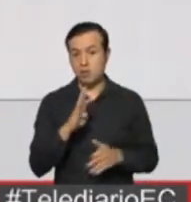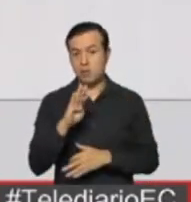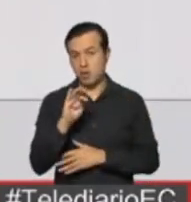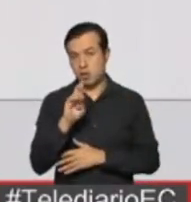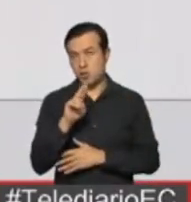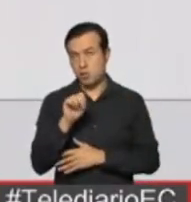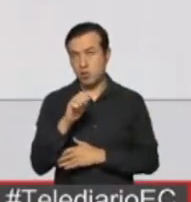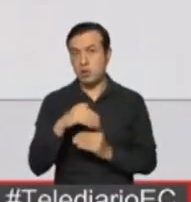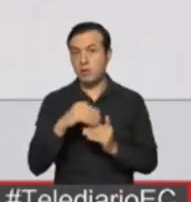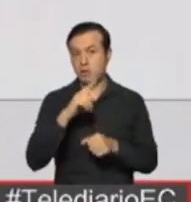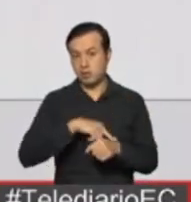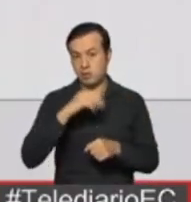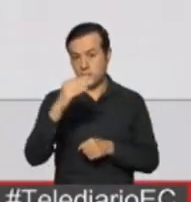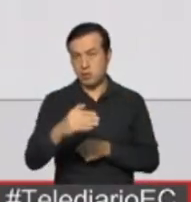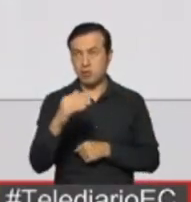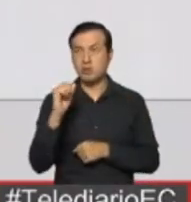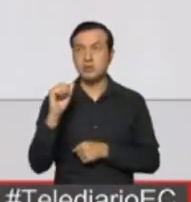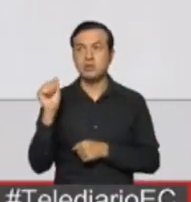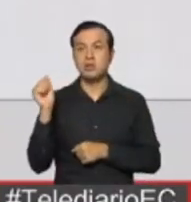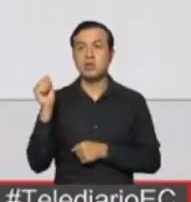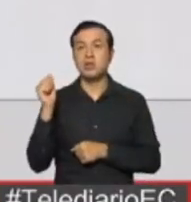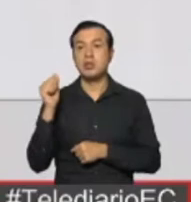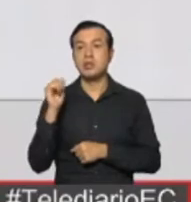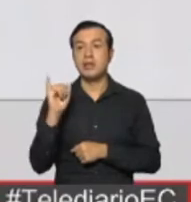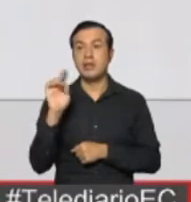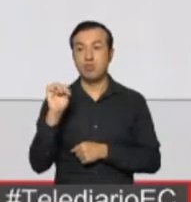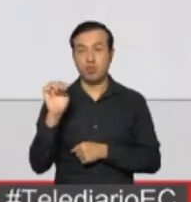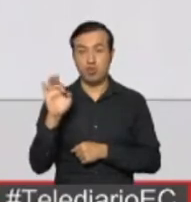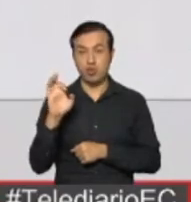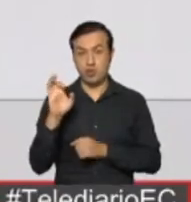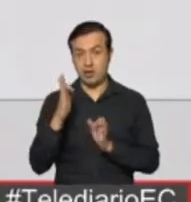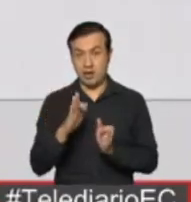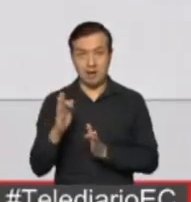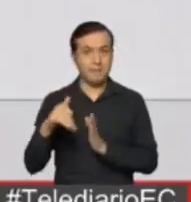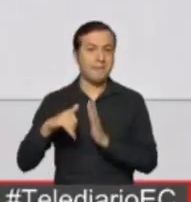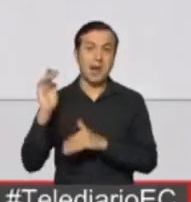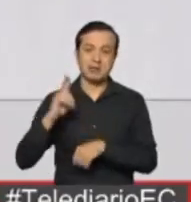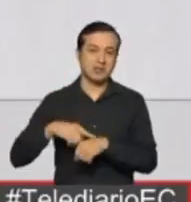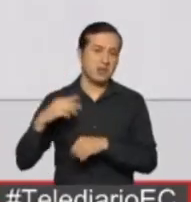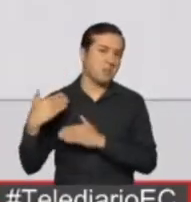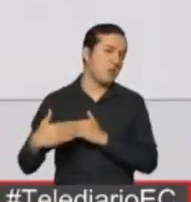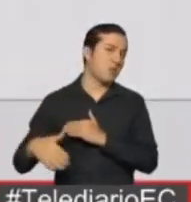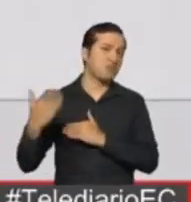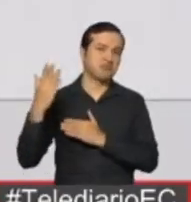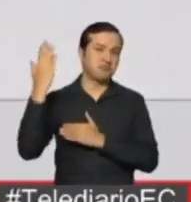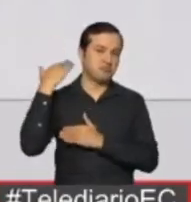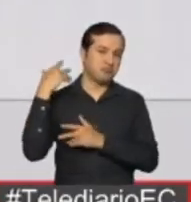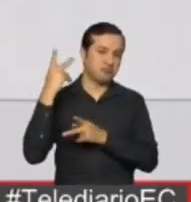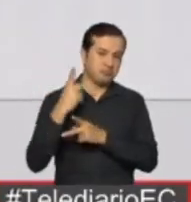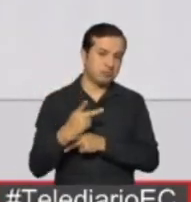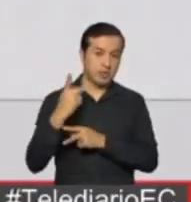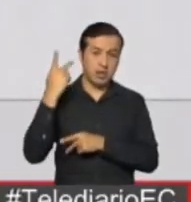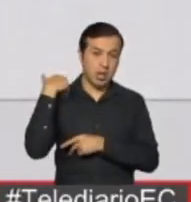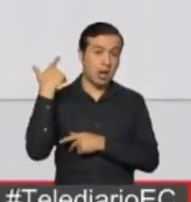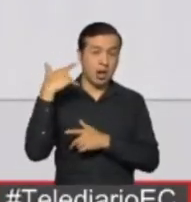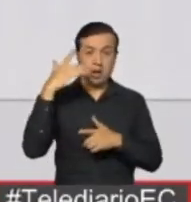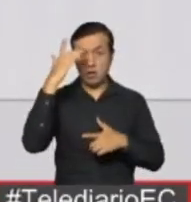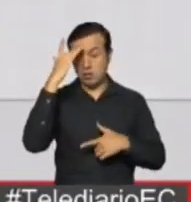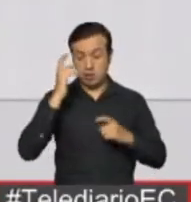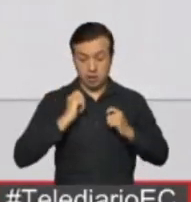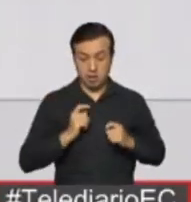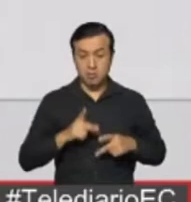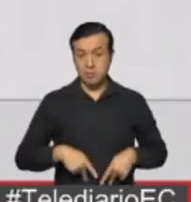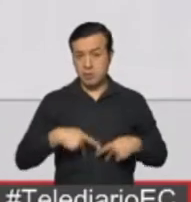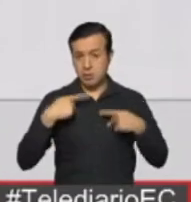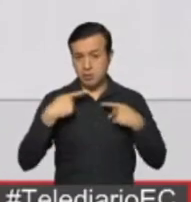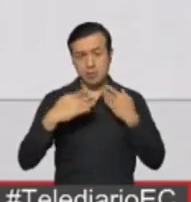la prolongan aún más pero las ignotas pueden provocarlo prolongarlo aún mucho más aún teniendo una enfermedad metastásica tenemos pacientes vivos